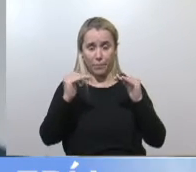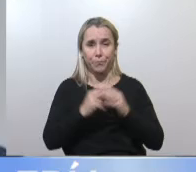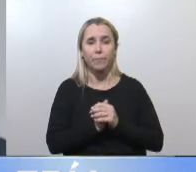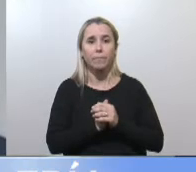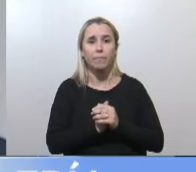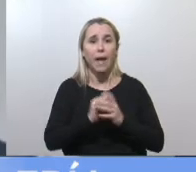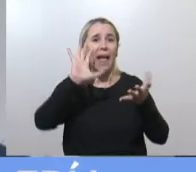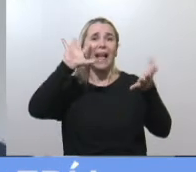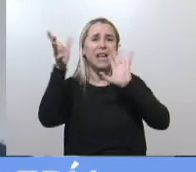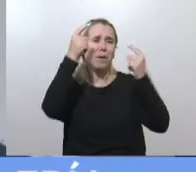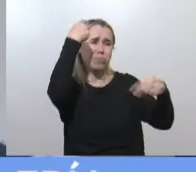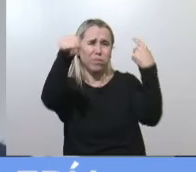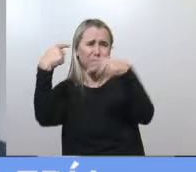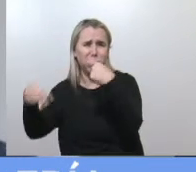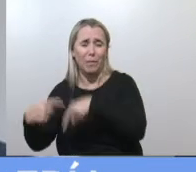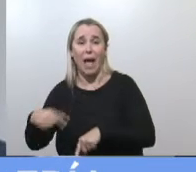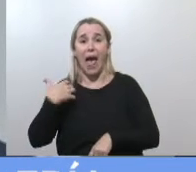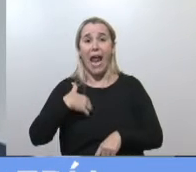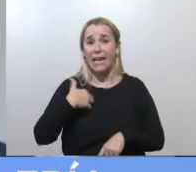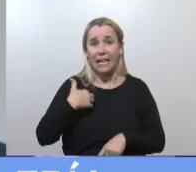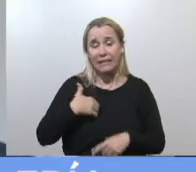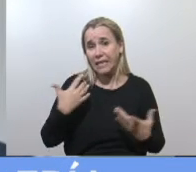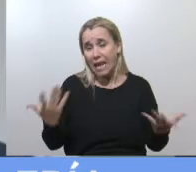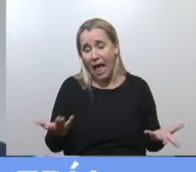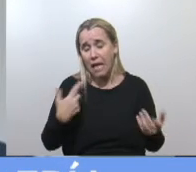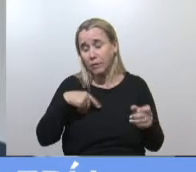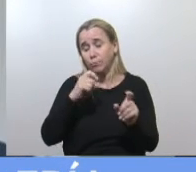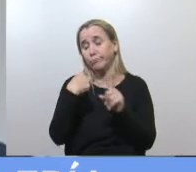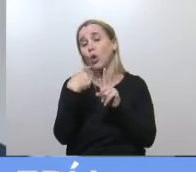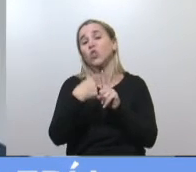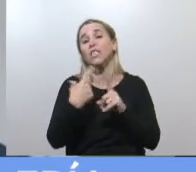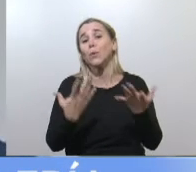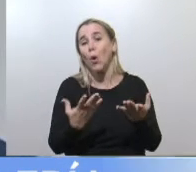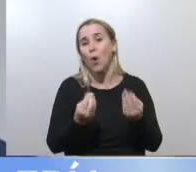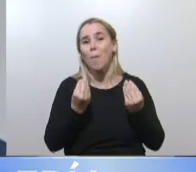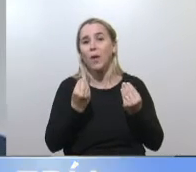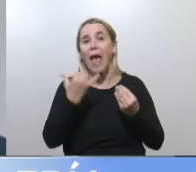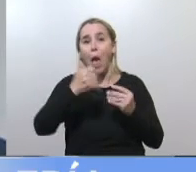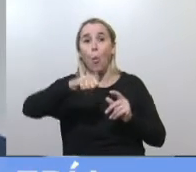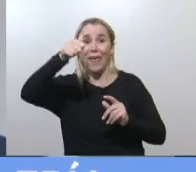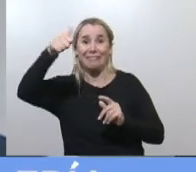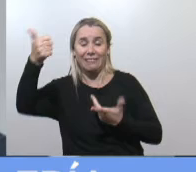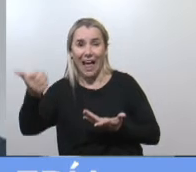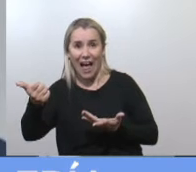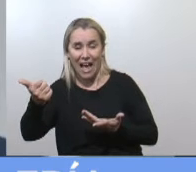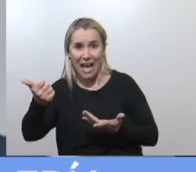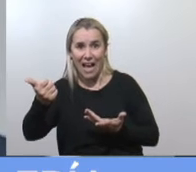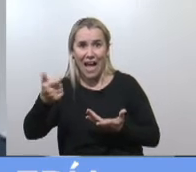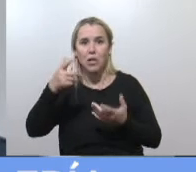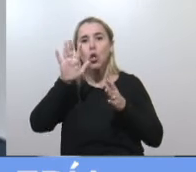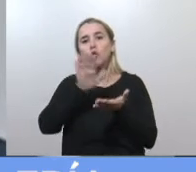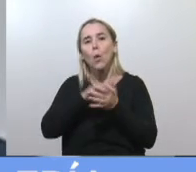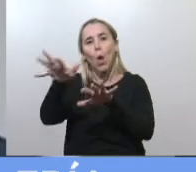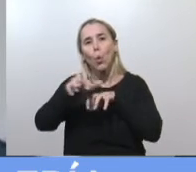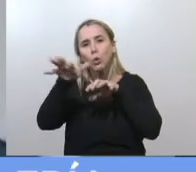diversidad de climas que existen en nuestro país es una característica claramente positiva por las ventajas que provoca en la especialización de cultivo